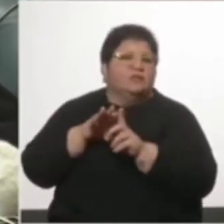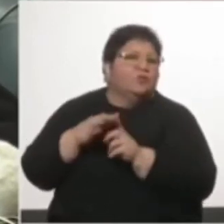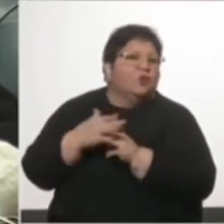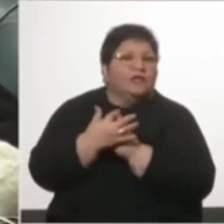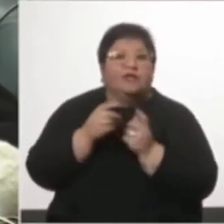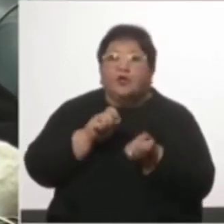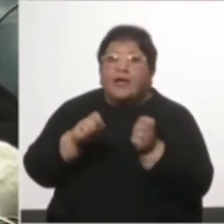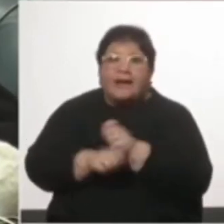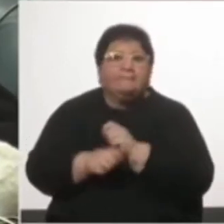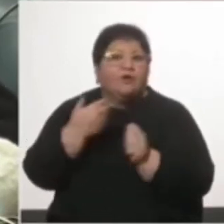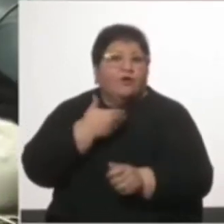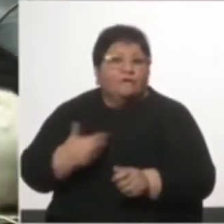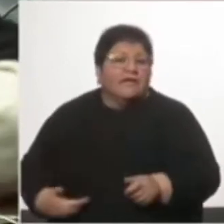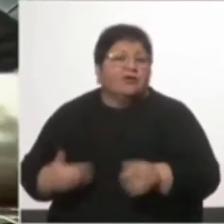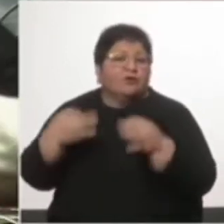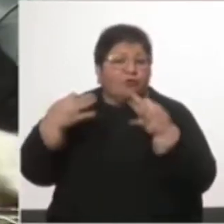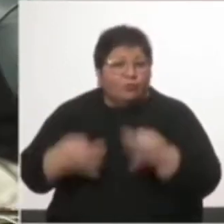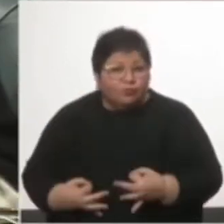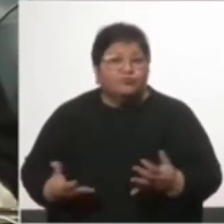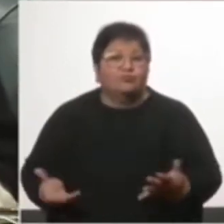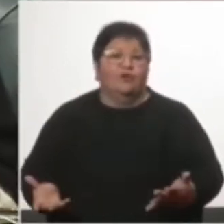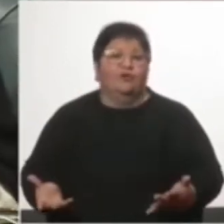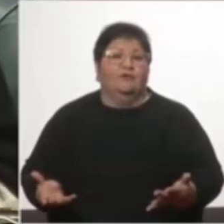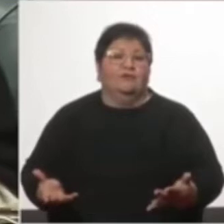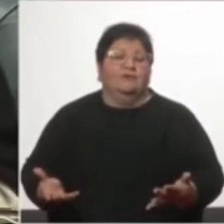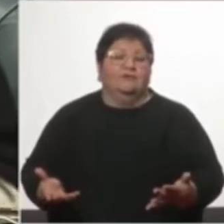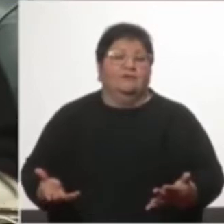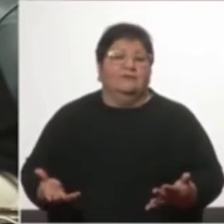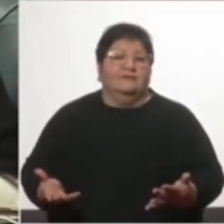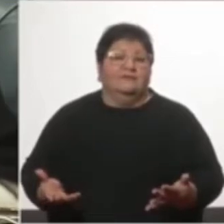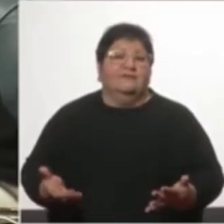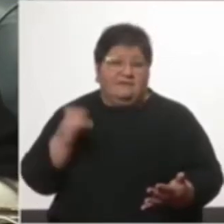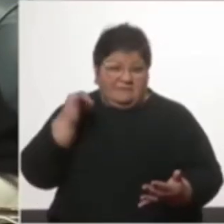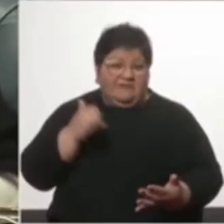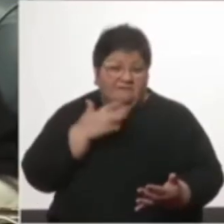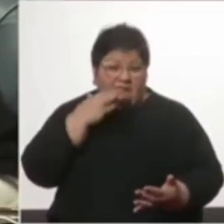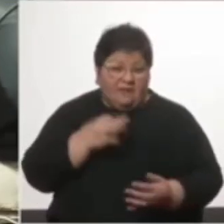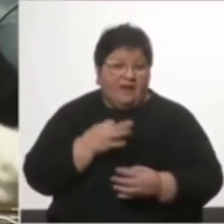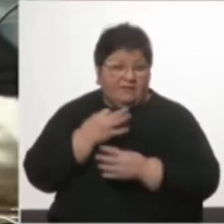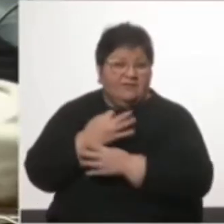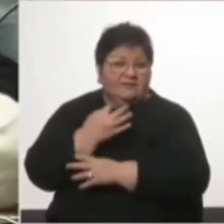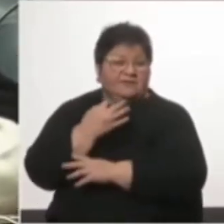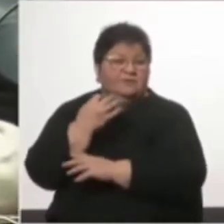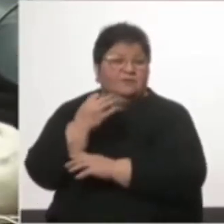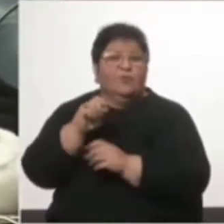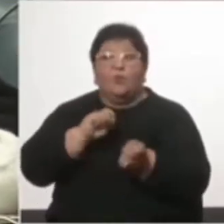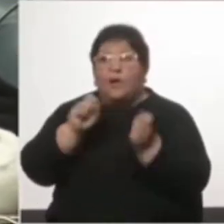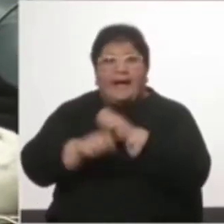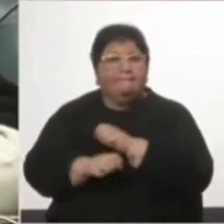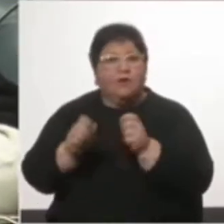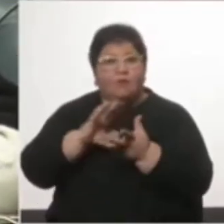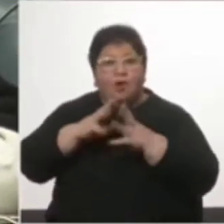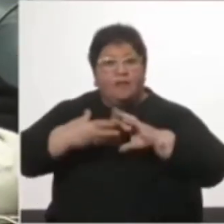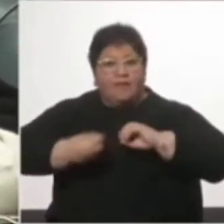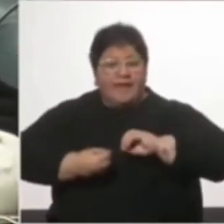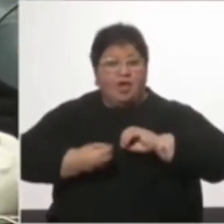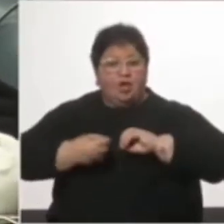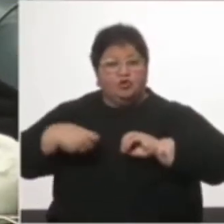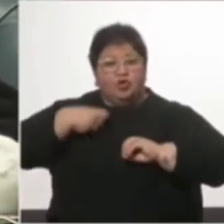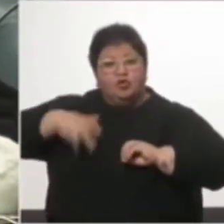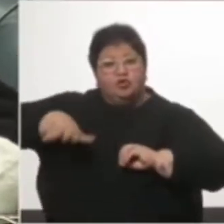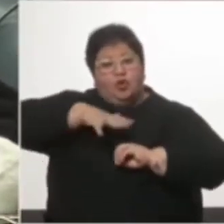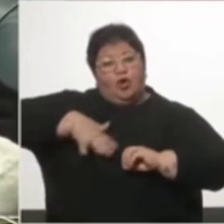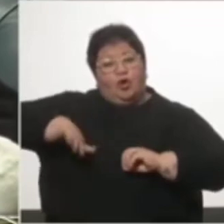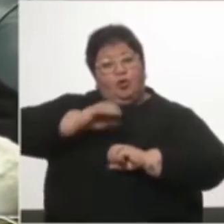cambio de gobierno que conllevaba también, sí, es cierto, un cambio de modelo socioeconómico,